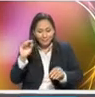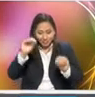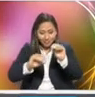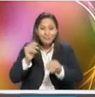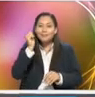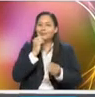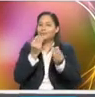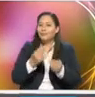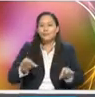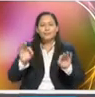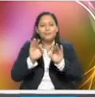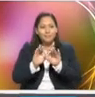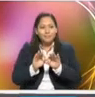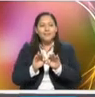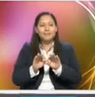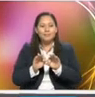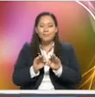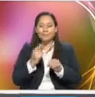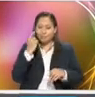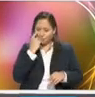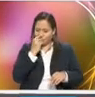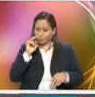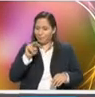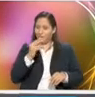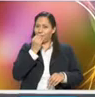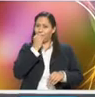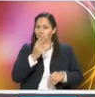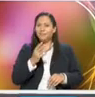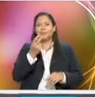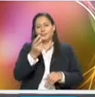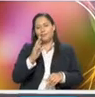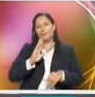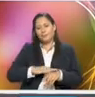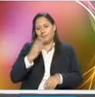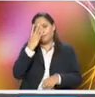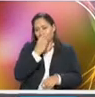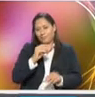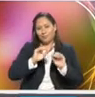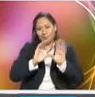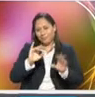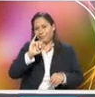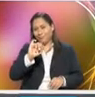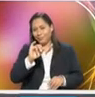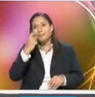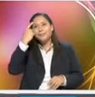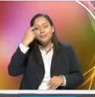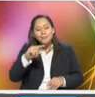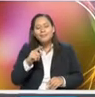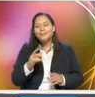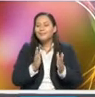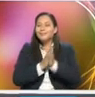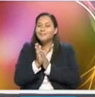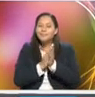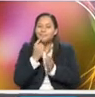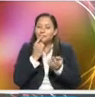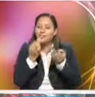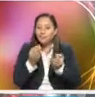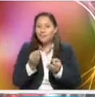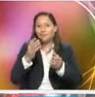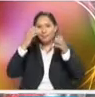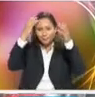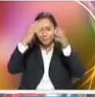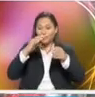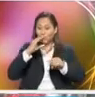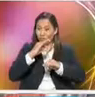No, es pues bien aquí. importante, de la vista nace el amor y Sí. entonces tiene que verse bonito. Tiene que ver bien, tiene que Para que se nos gustarte. antoje, chef. Y al final le